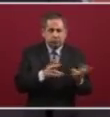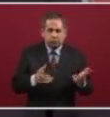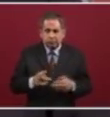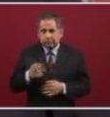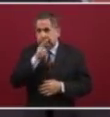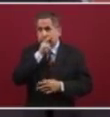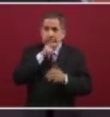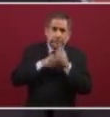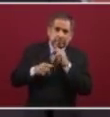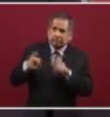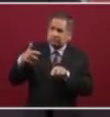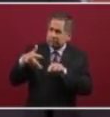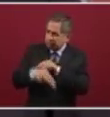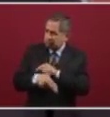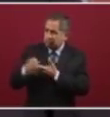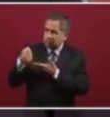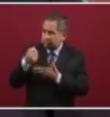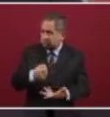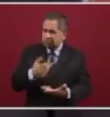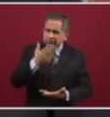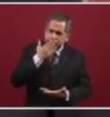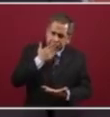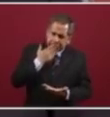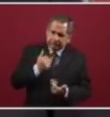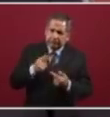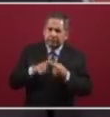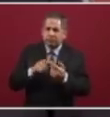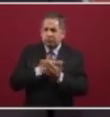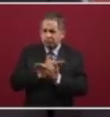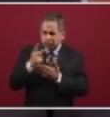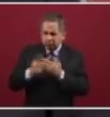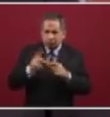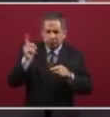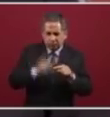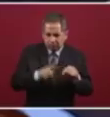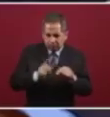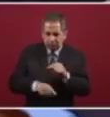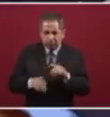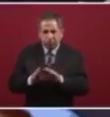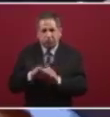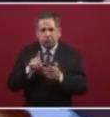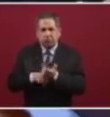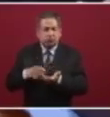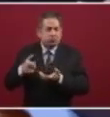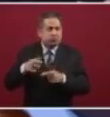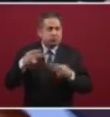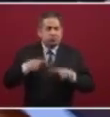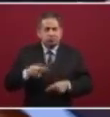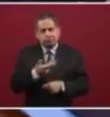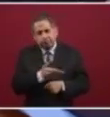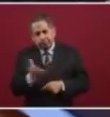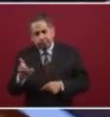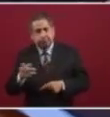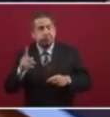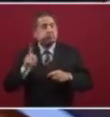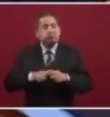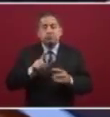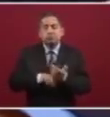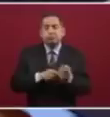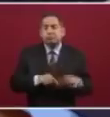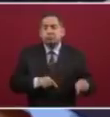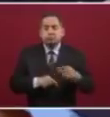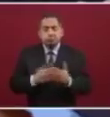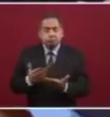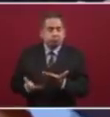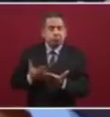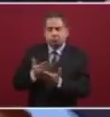todo, temen falta de recursos, eliminación de programas, así como recorte de personal. Por ahí alguien proponía